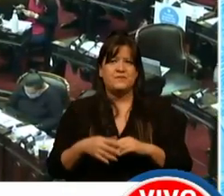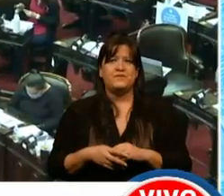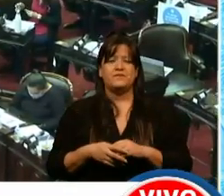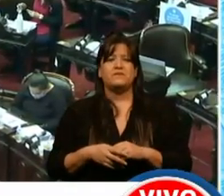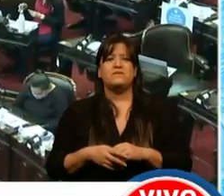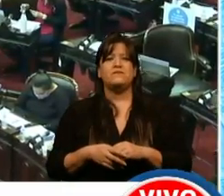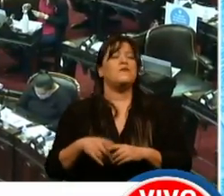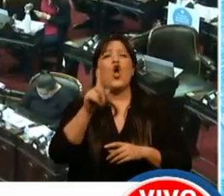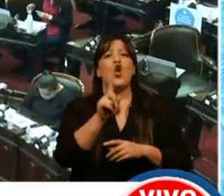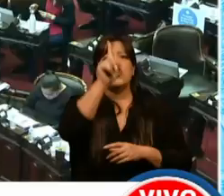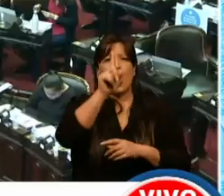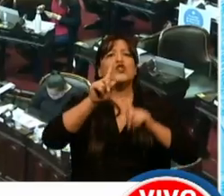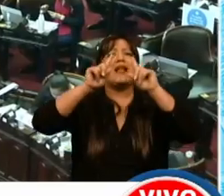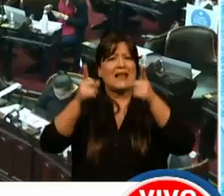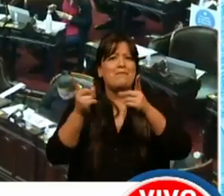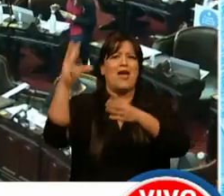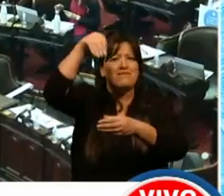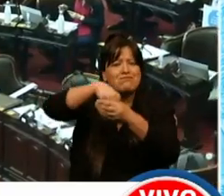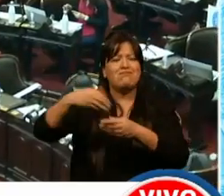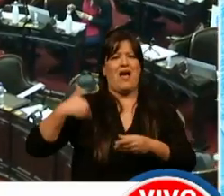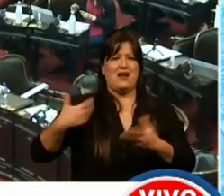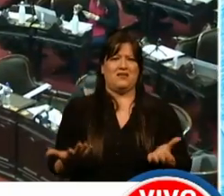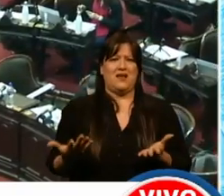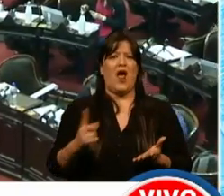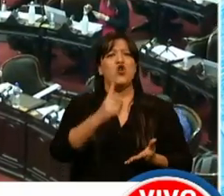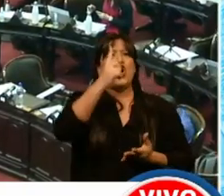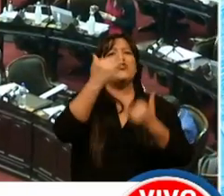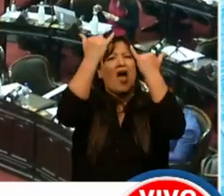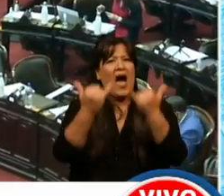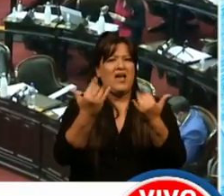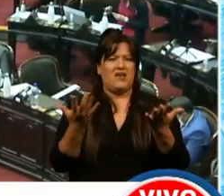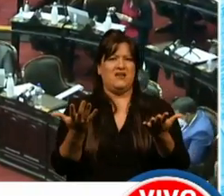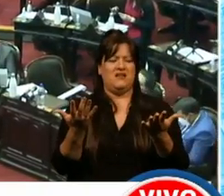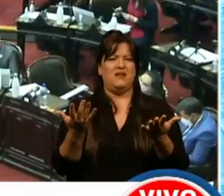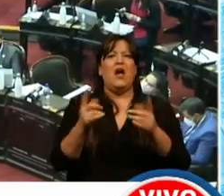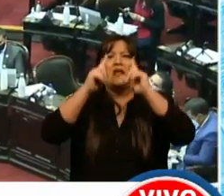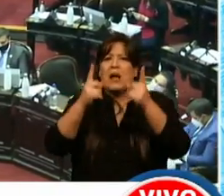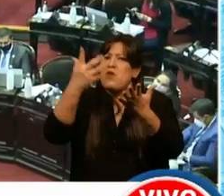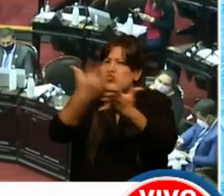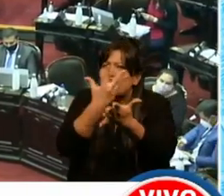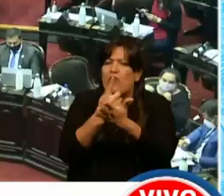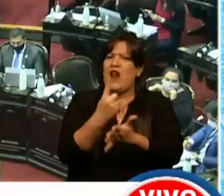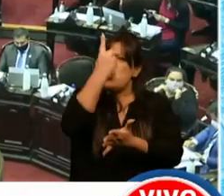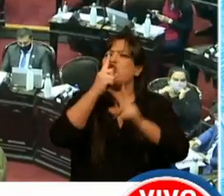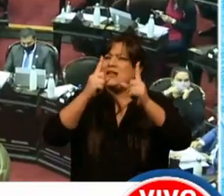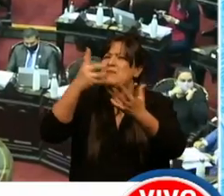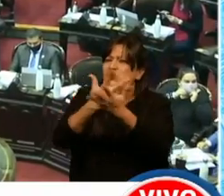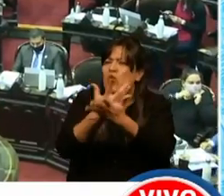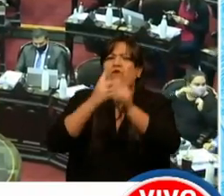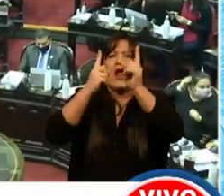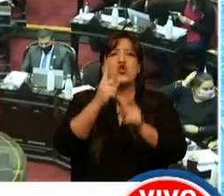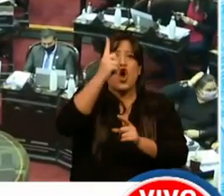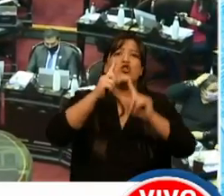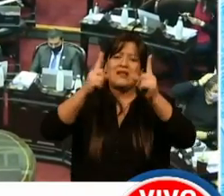este norte también es argentino también existe y también sufre y también reclama